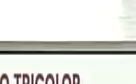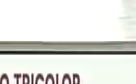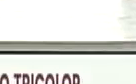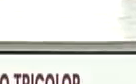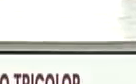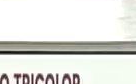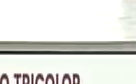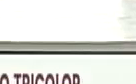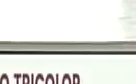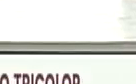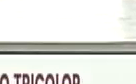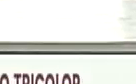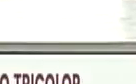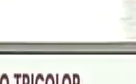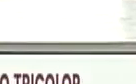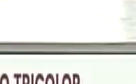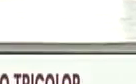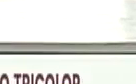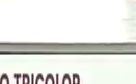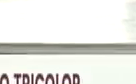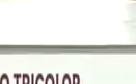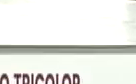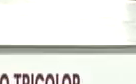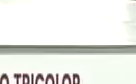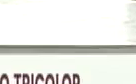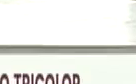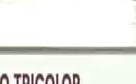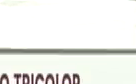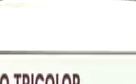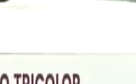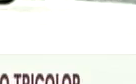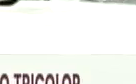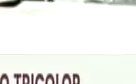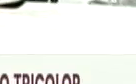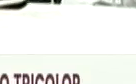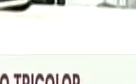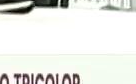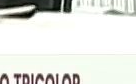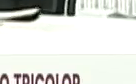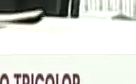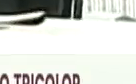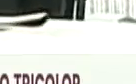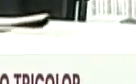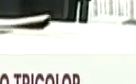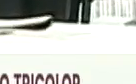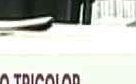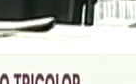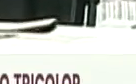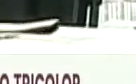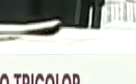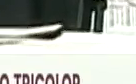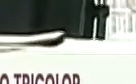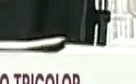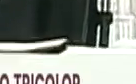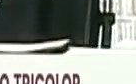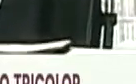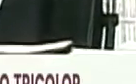de Estado venezolano saluda a los representantes del Grupo Madera.